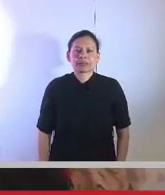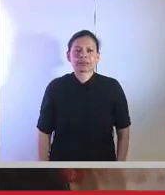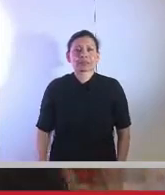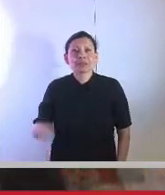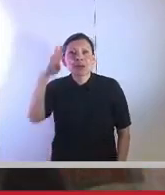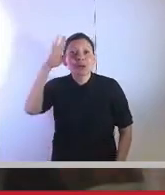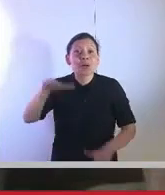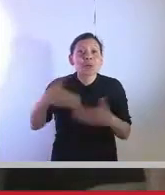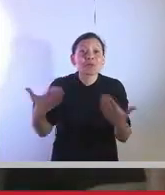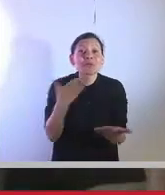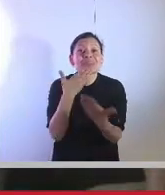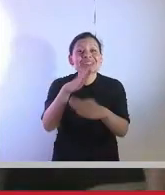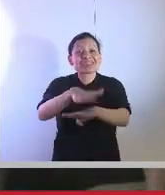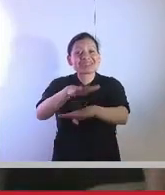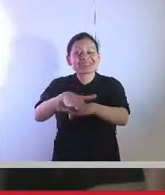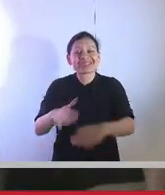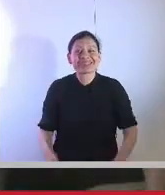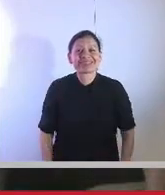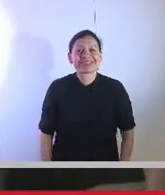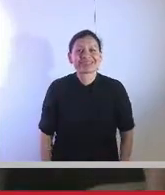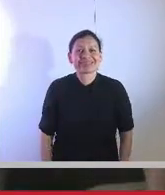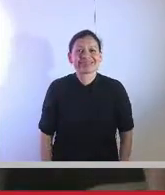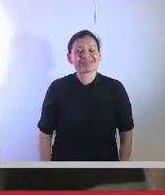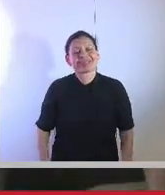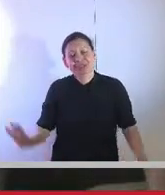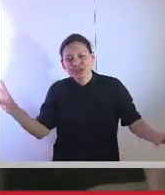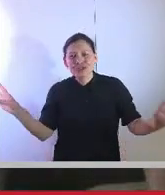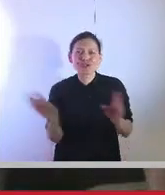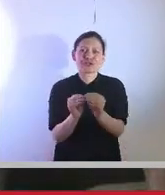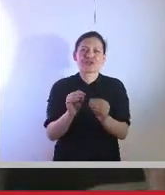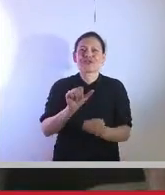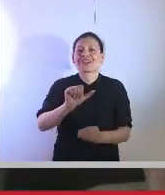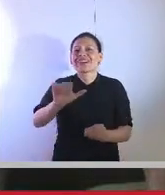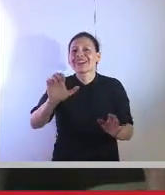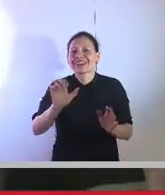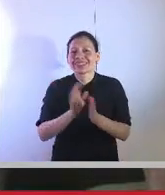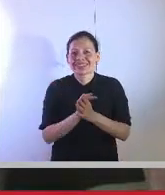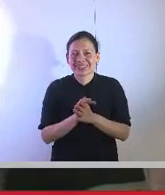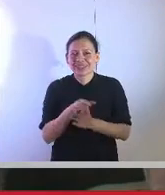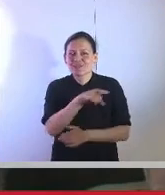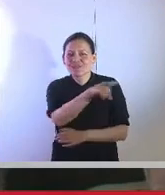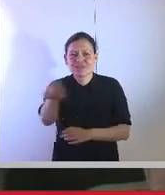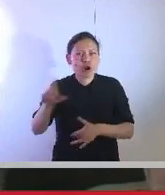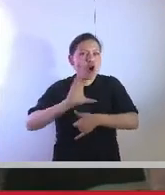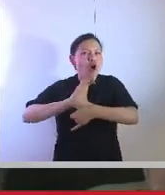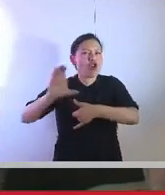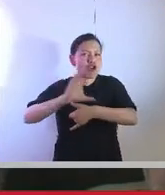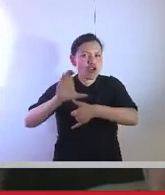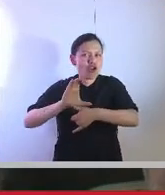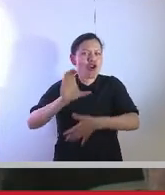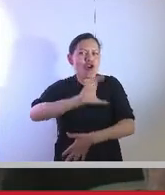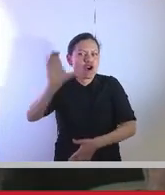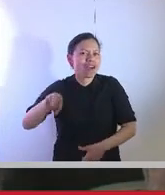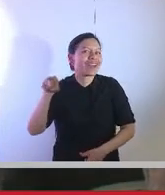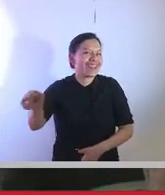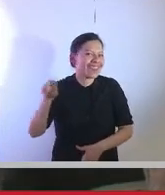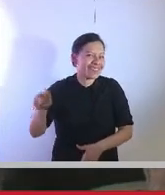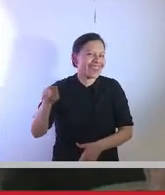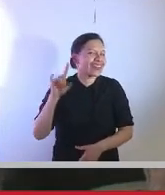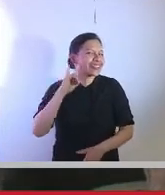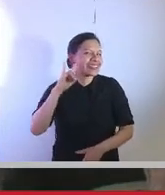Hola, ¿cómo está? Muy buenas tardes a todos y todas. Por ahí vi una colonia costeña también.